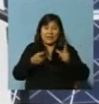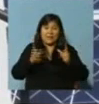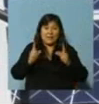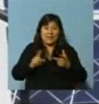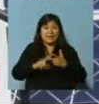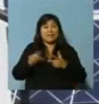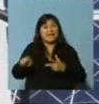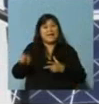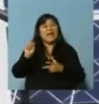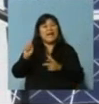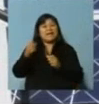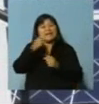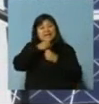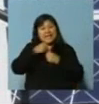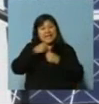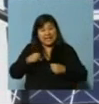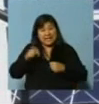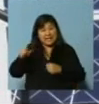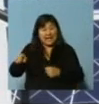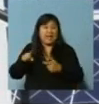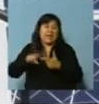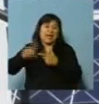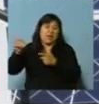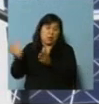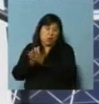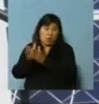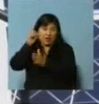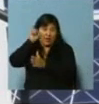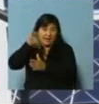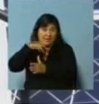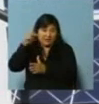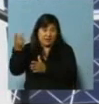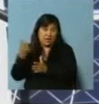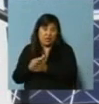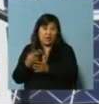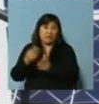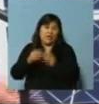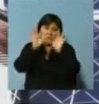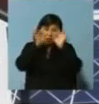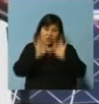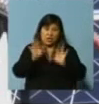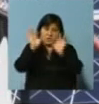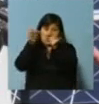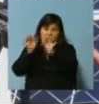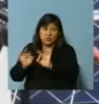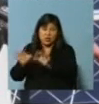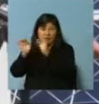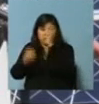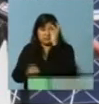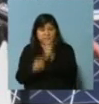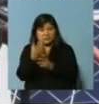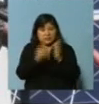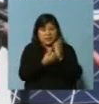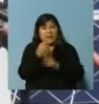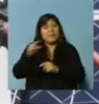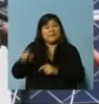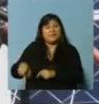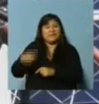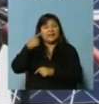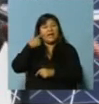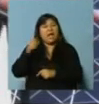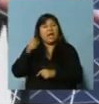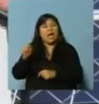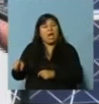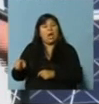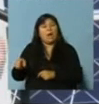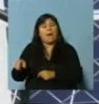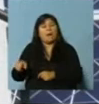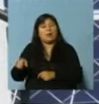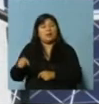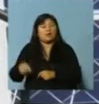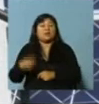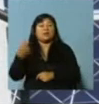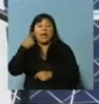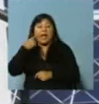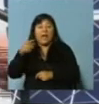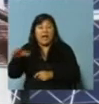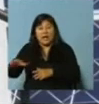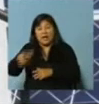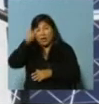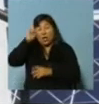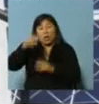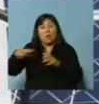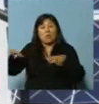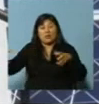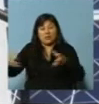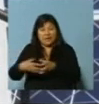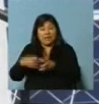la Secretaría y con EGESA, y todos los proyectos que tenemos pendientes con el comunero. Recién terminamos de ofrendar la Pacha y me